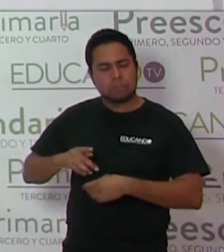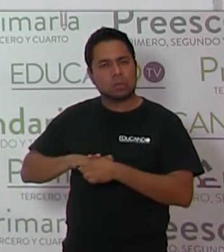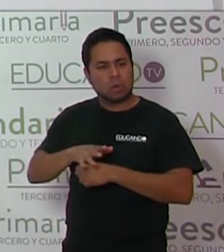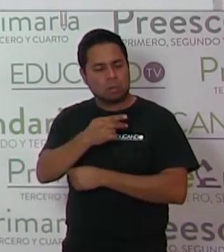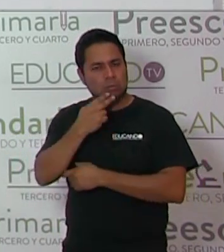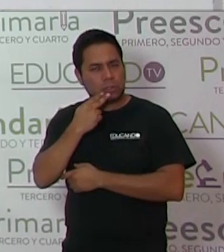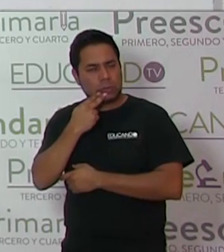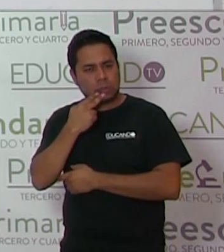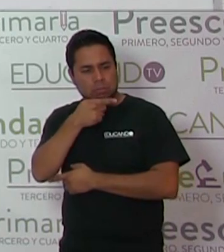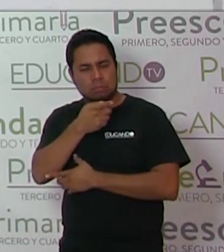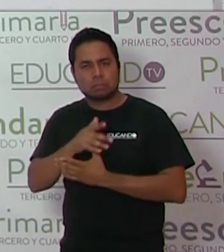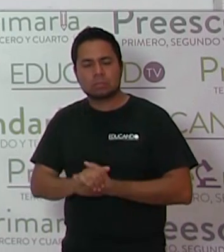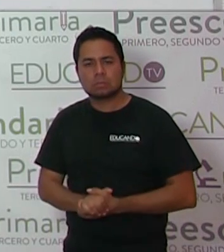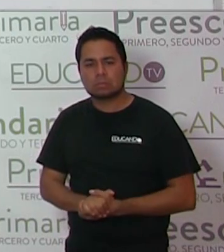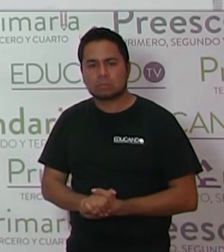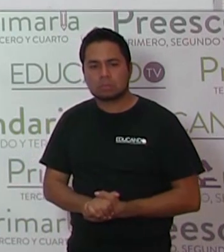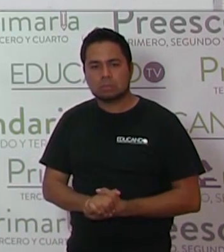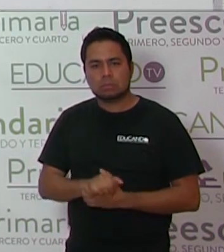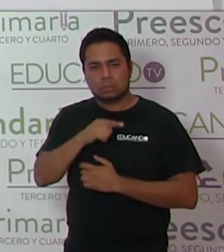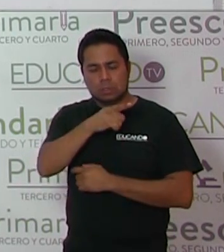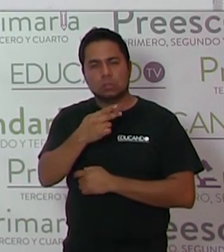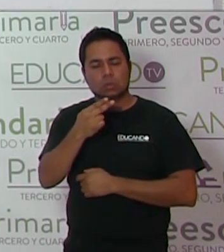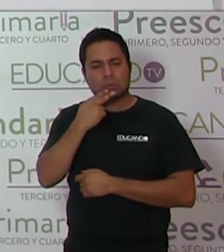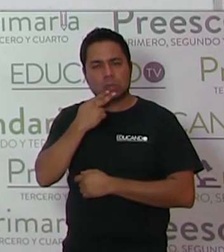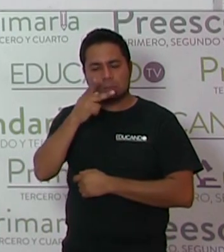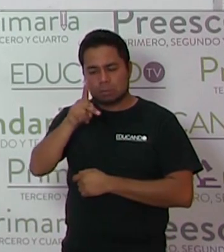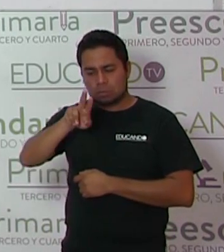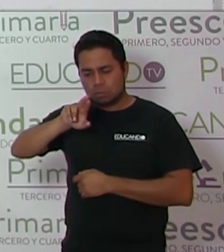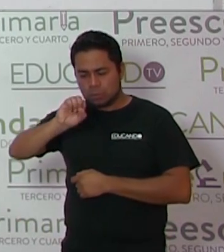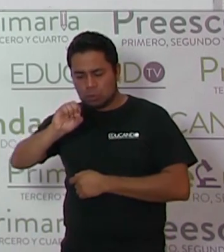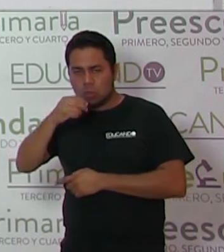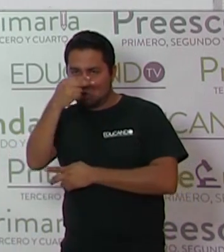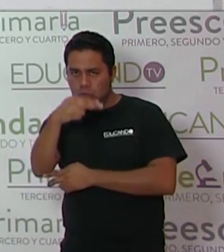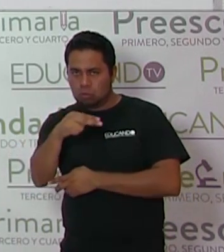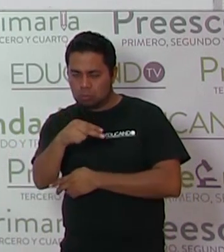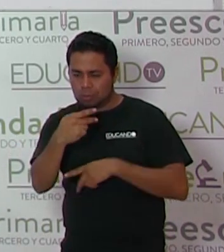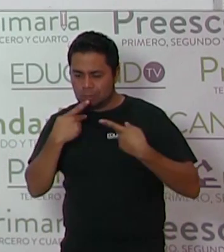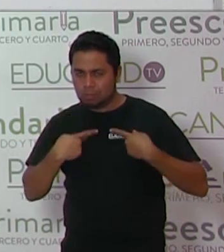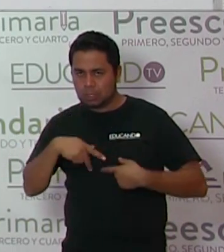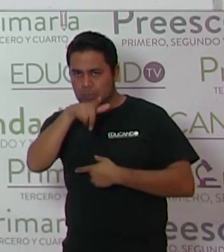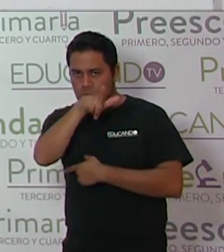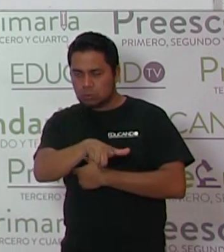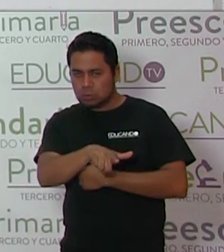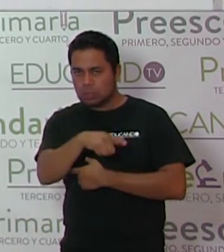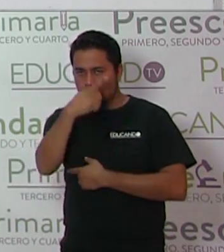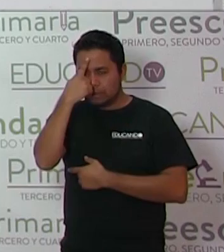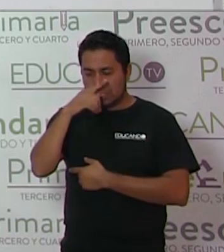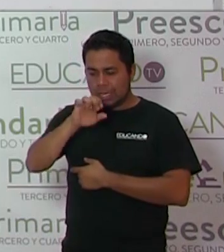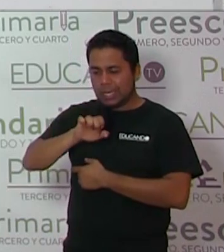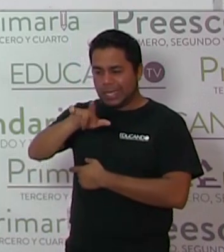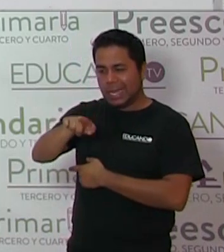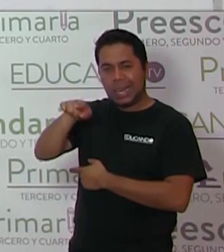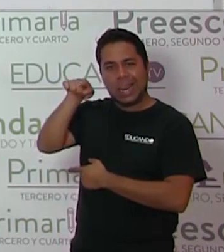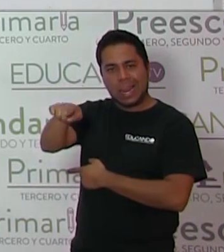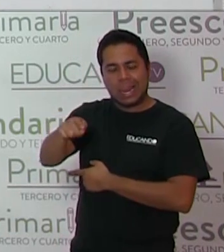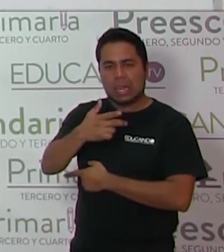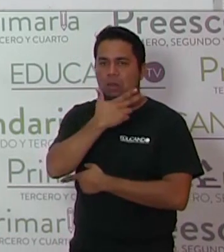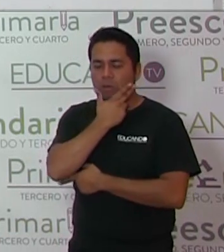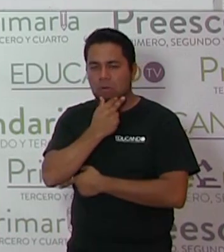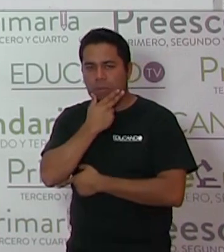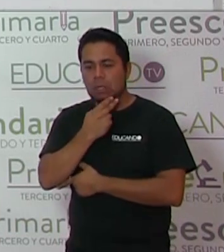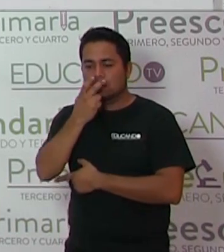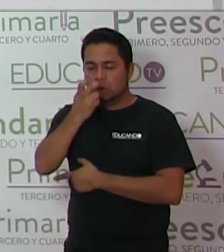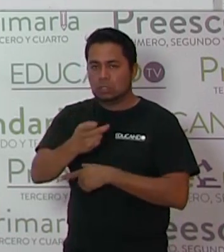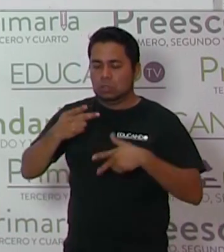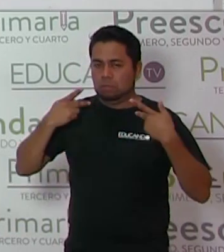tercera? Estamos hablando en un pronombre personal de él, Por lo